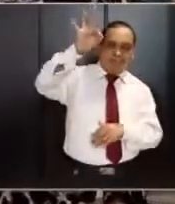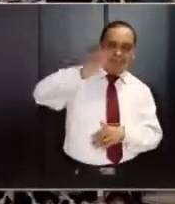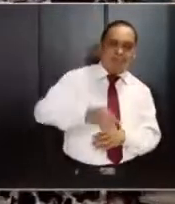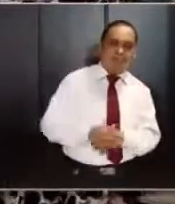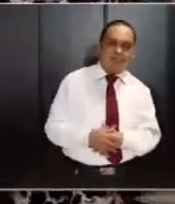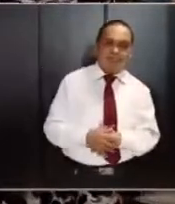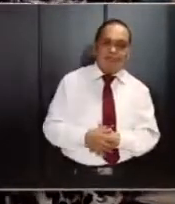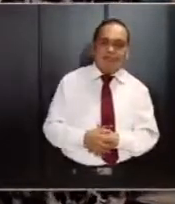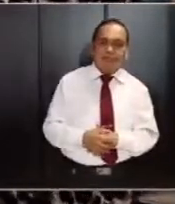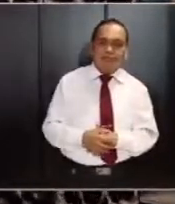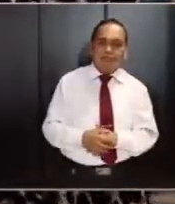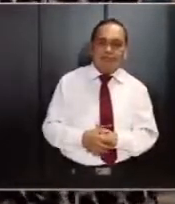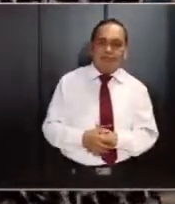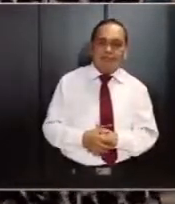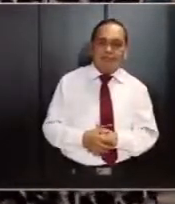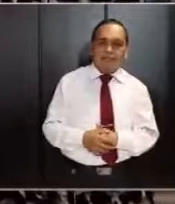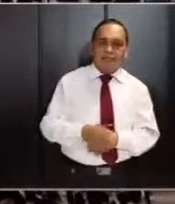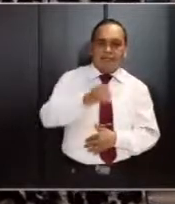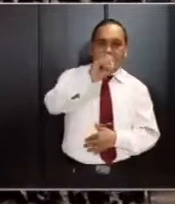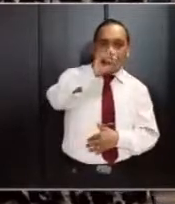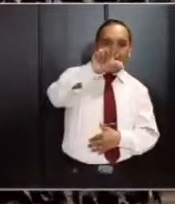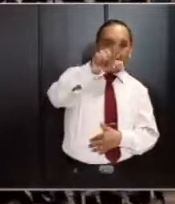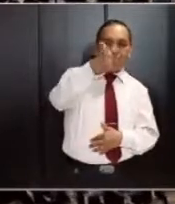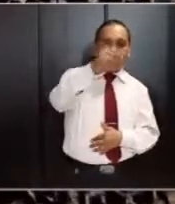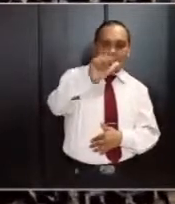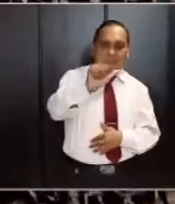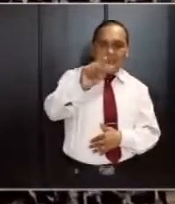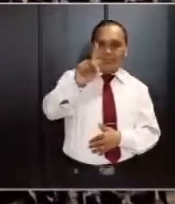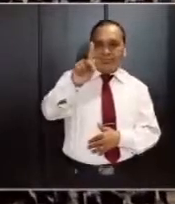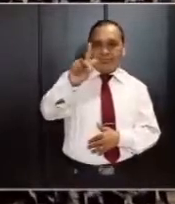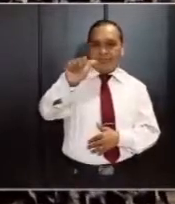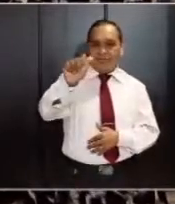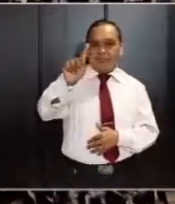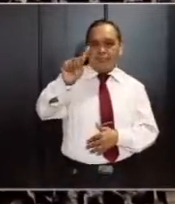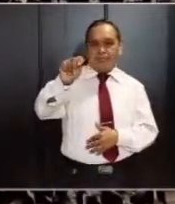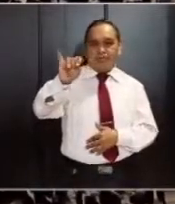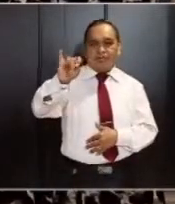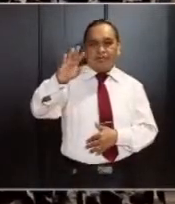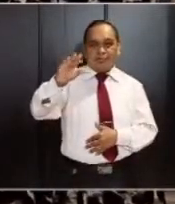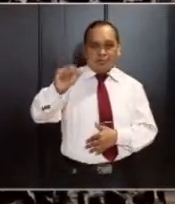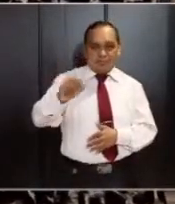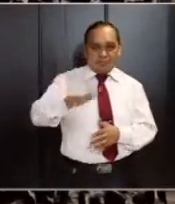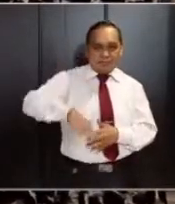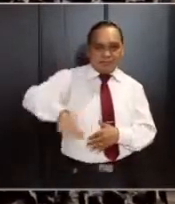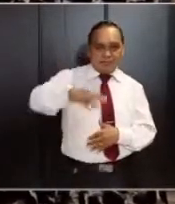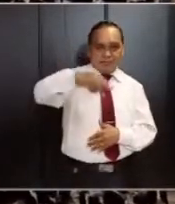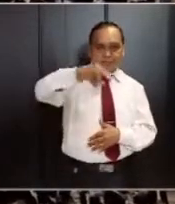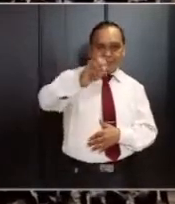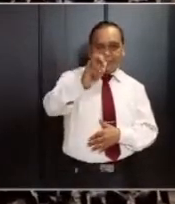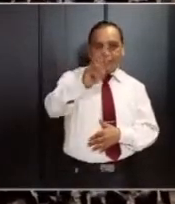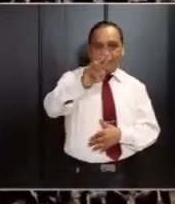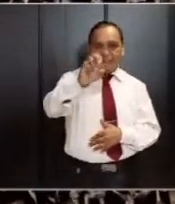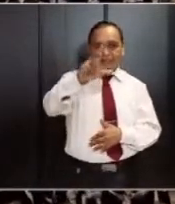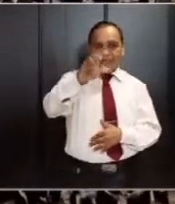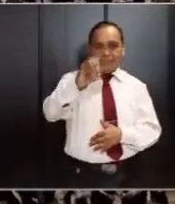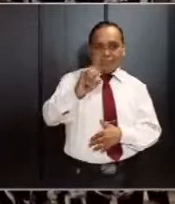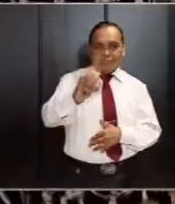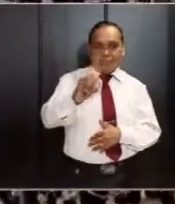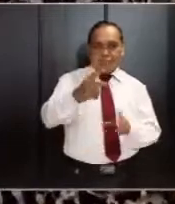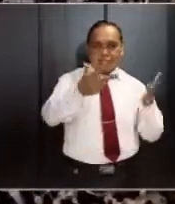por abajo. Olga Patricia Canché, de Morelos. El boleto es el